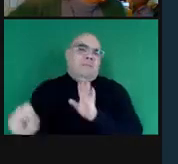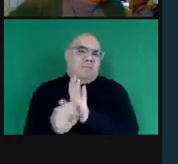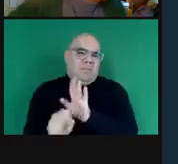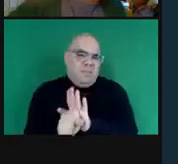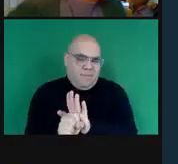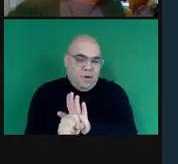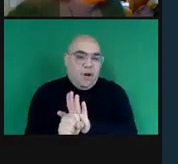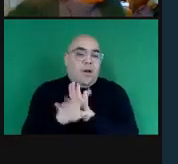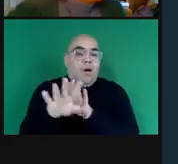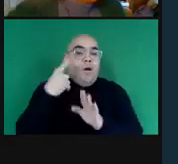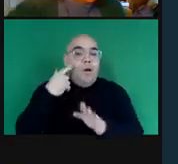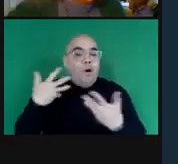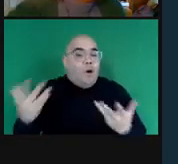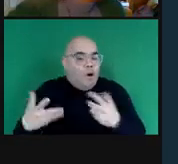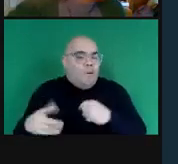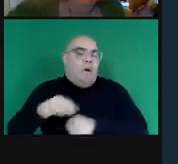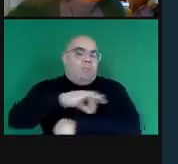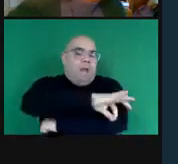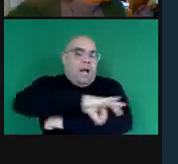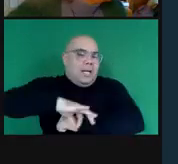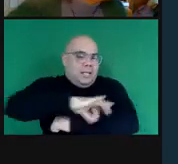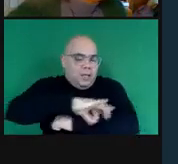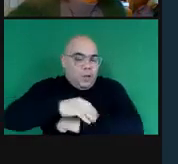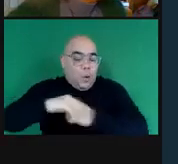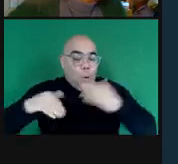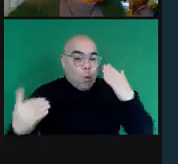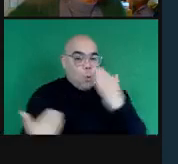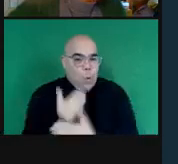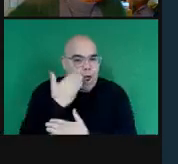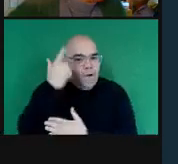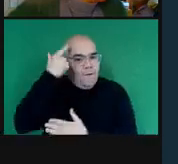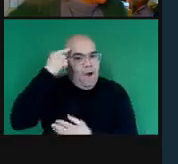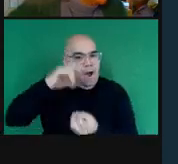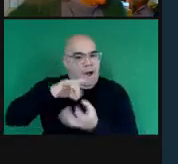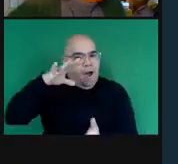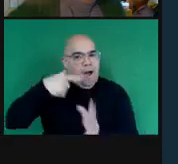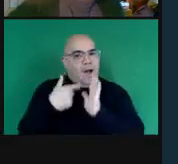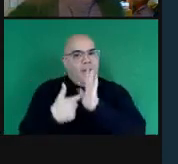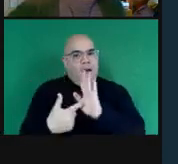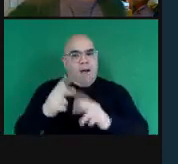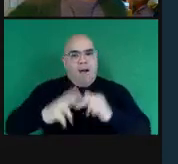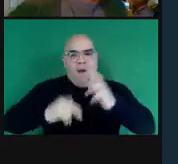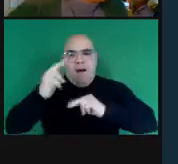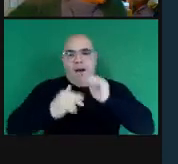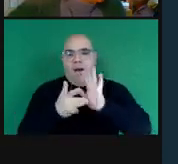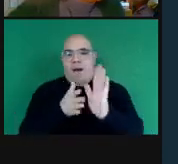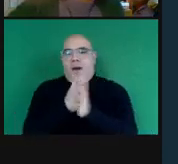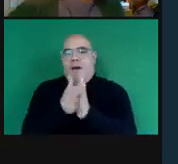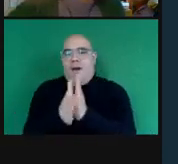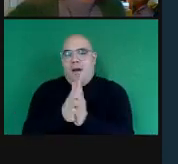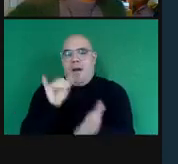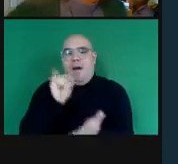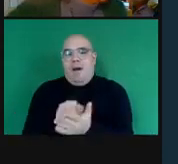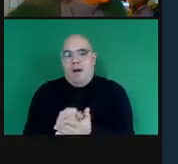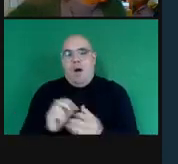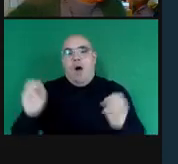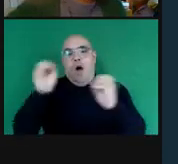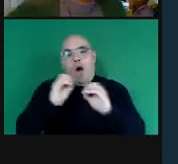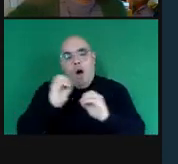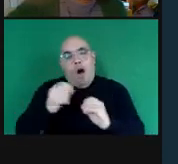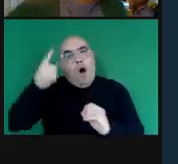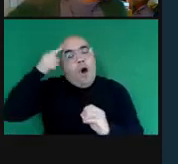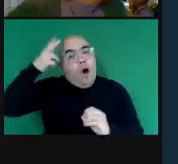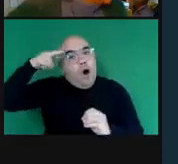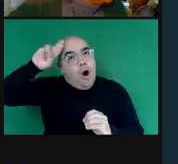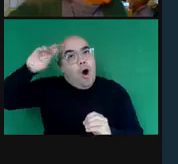arquitecturas como los nuevos sentidos que se confrontan con los que permanecen, o se reinterpretan, o se desdibujan de